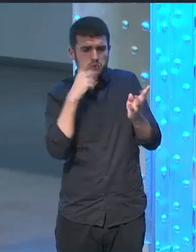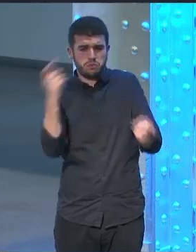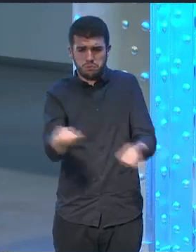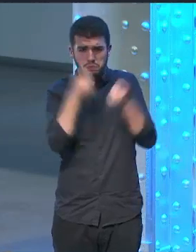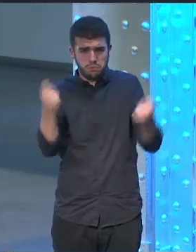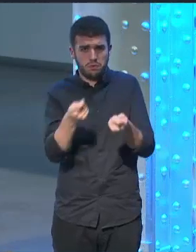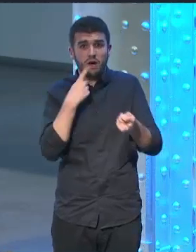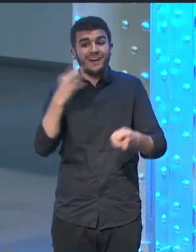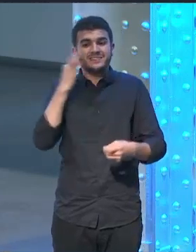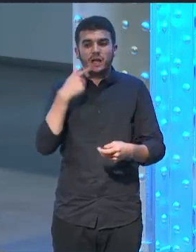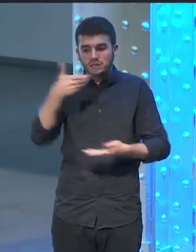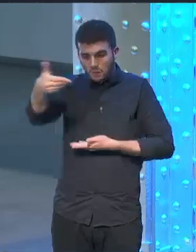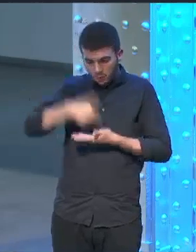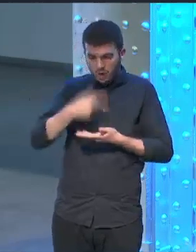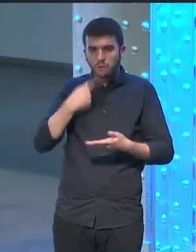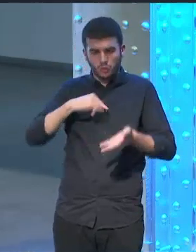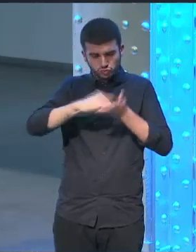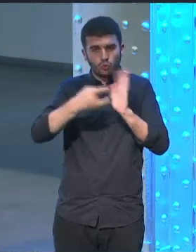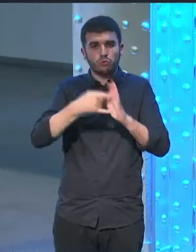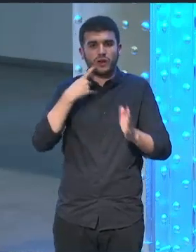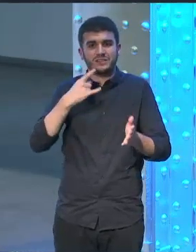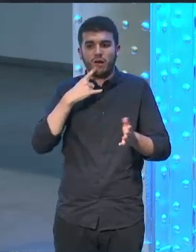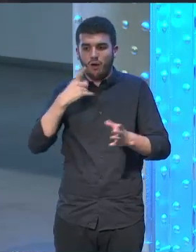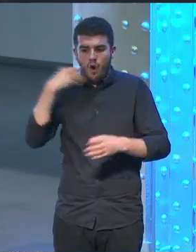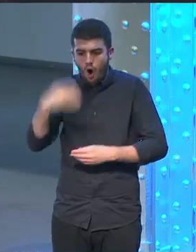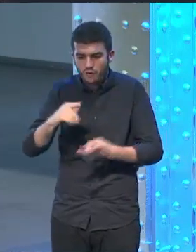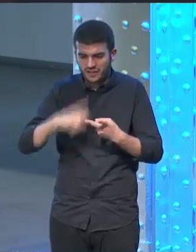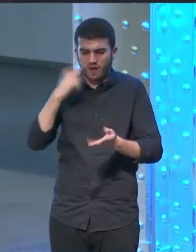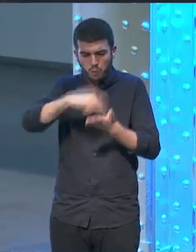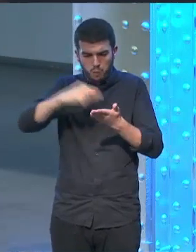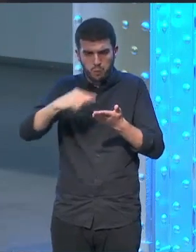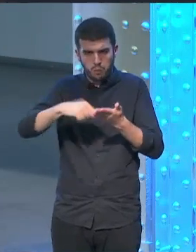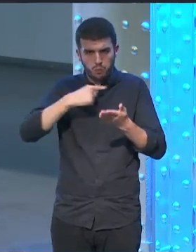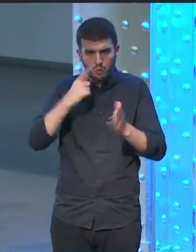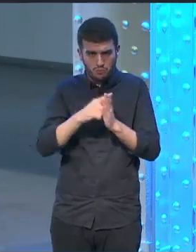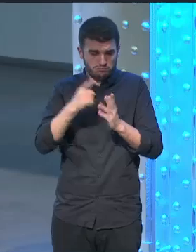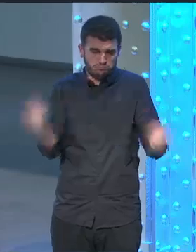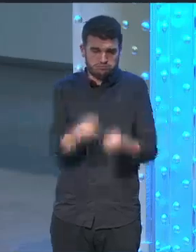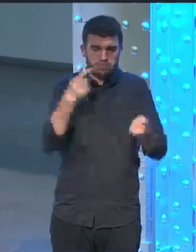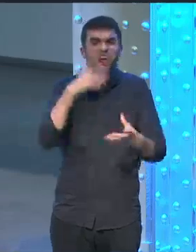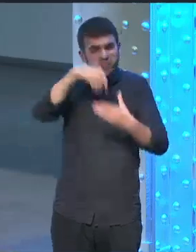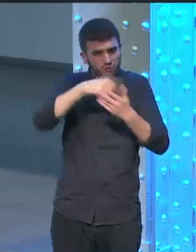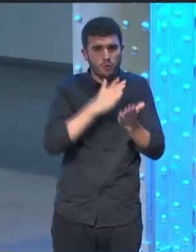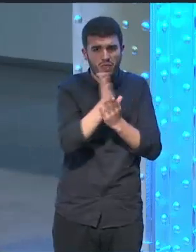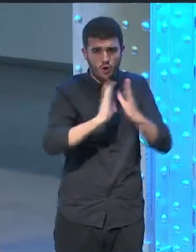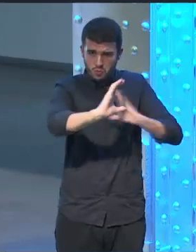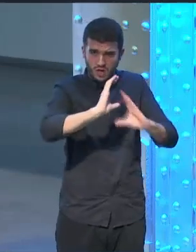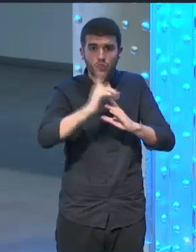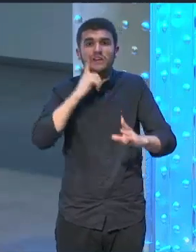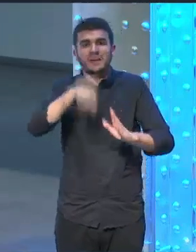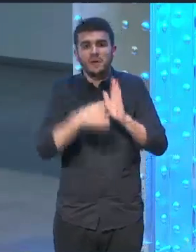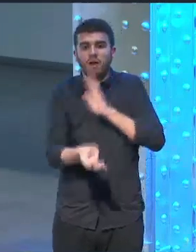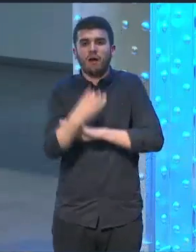también proponen soluciones, mujeres, ingenieras, jóvenes que escriben artículos en medios de comunicación, ¿no? Instauran